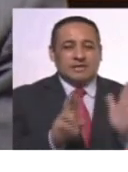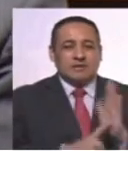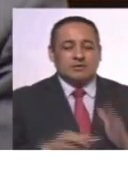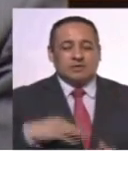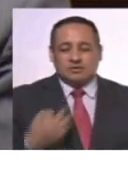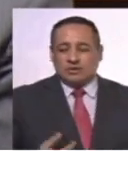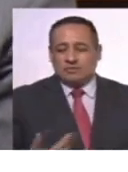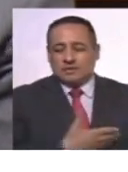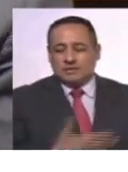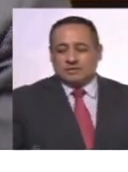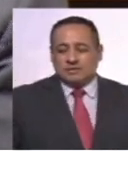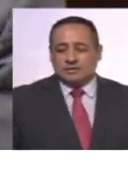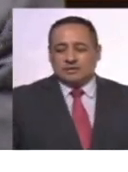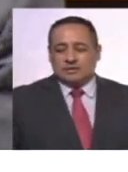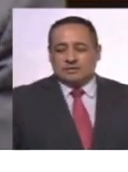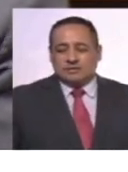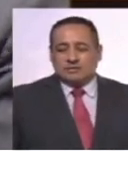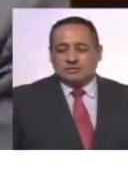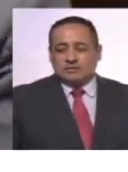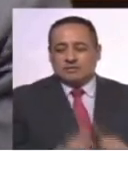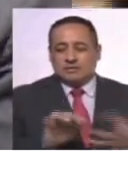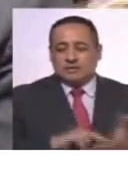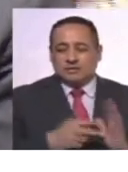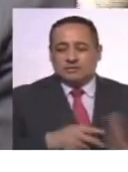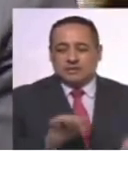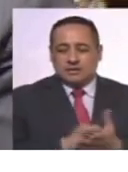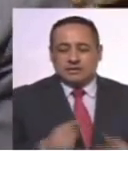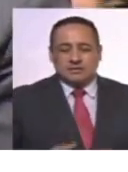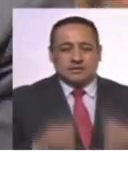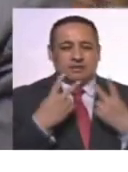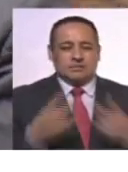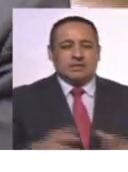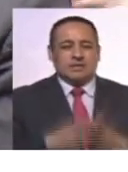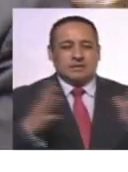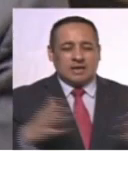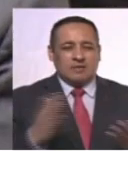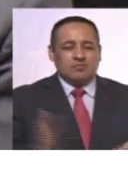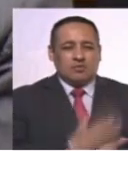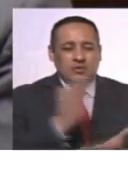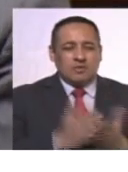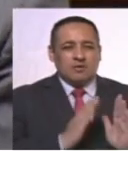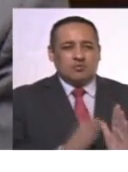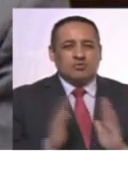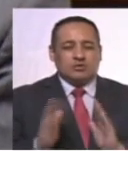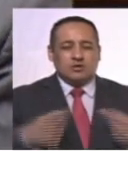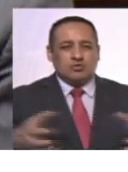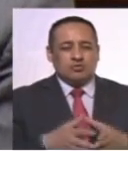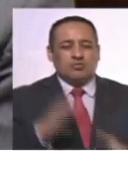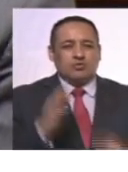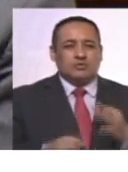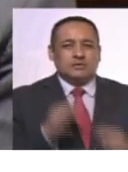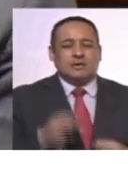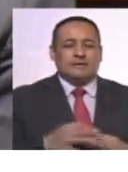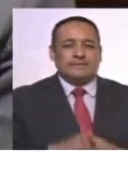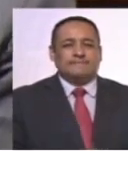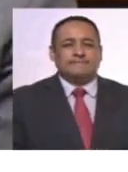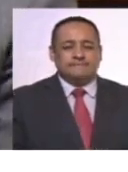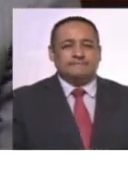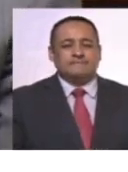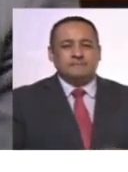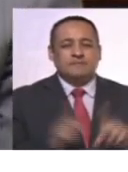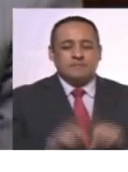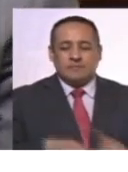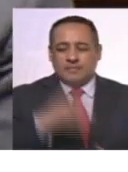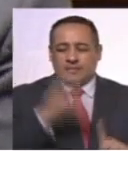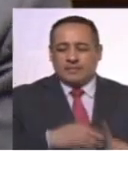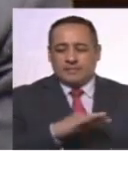señora presidenta, lo que está ocasionando es una enorme carga procesal al Poder Judicial. Y sin